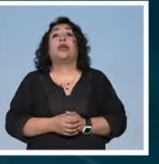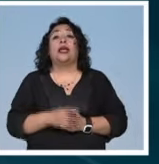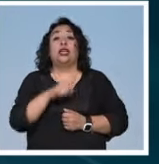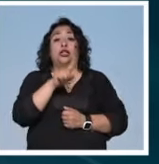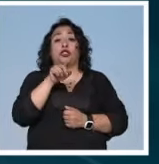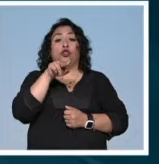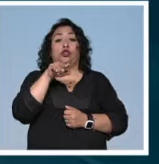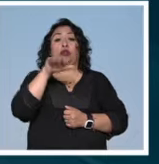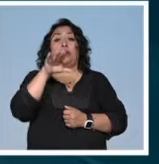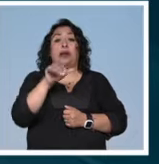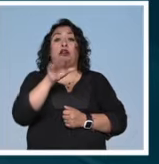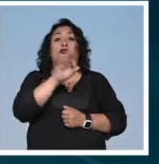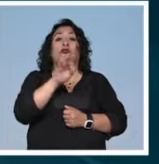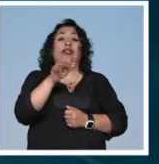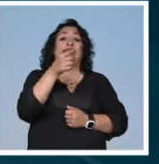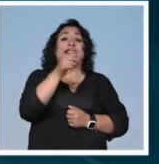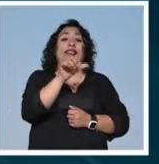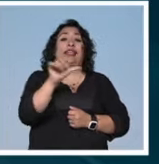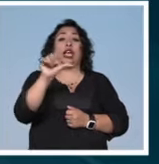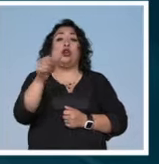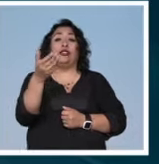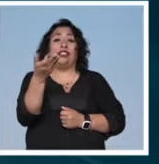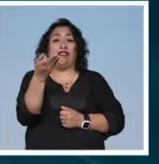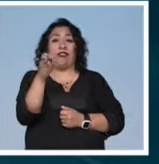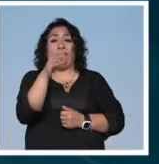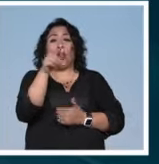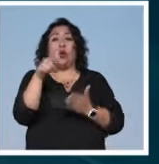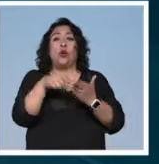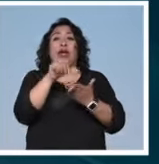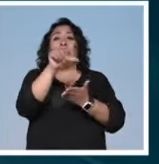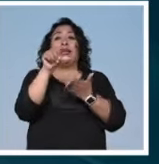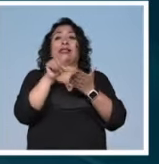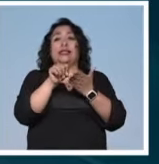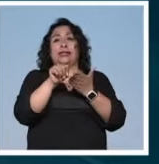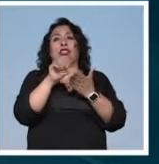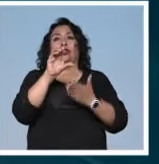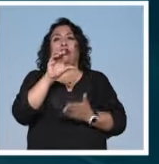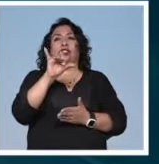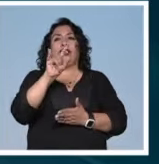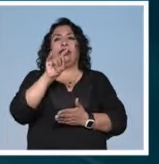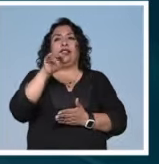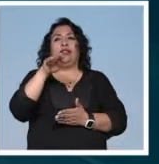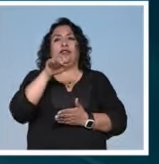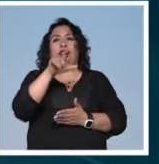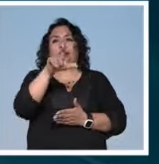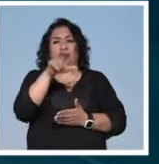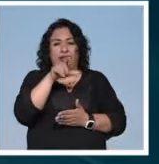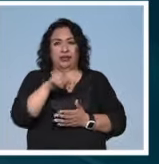Sonamaco se lleva a cabo del 7 al 11 de febrero en el Centro de Convenciones Citibanamex.